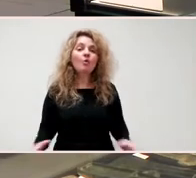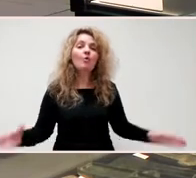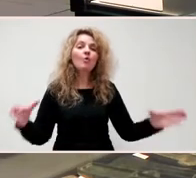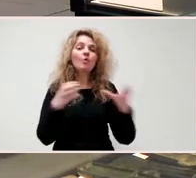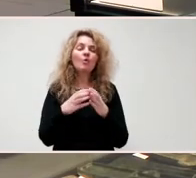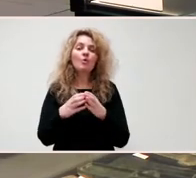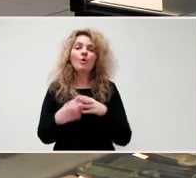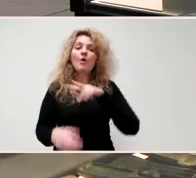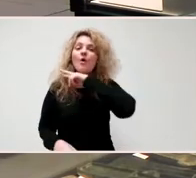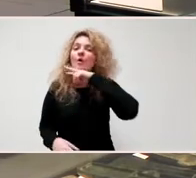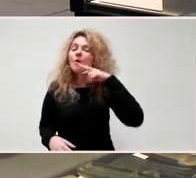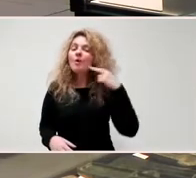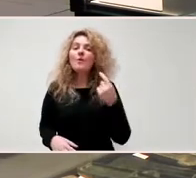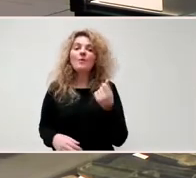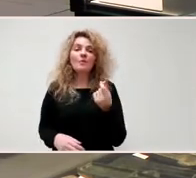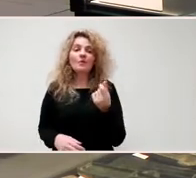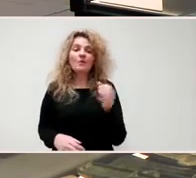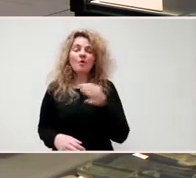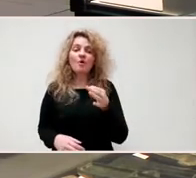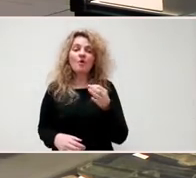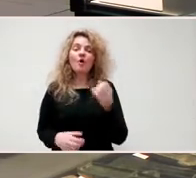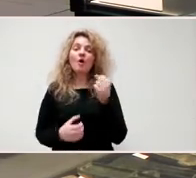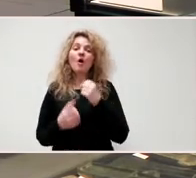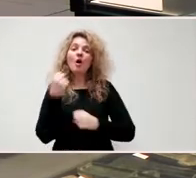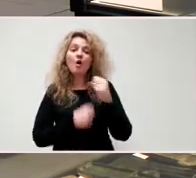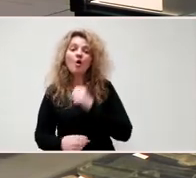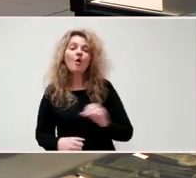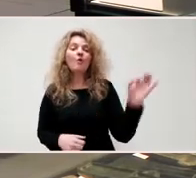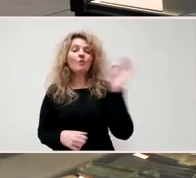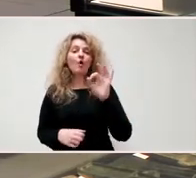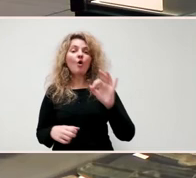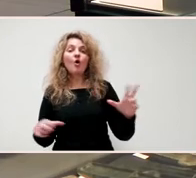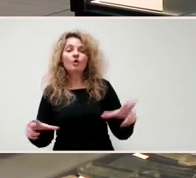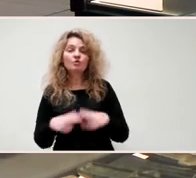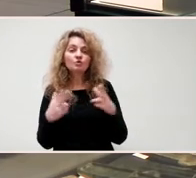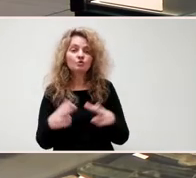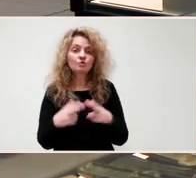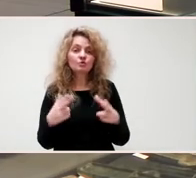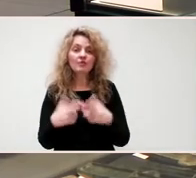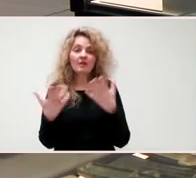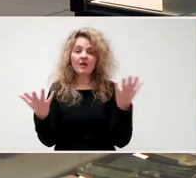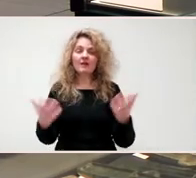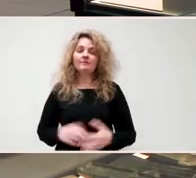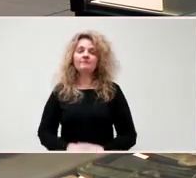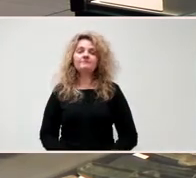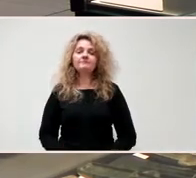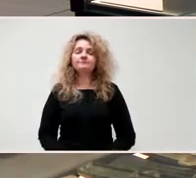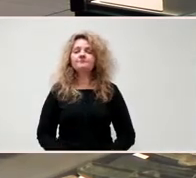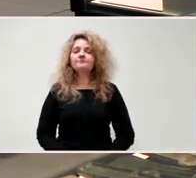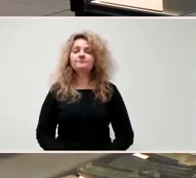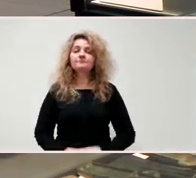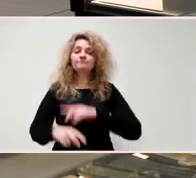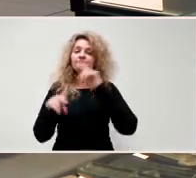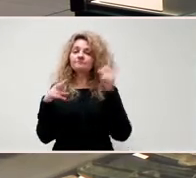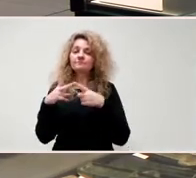ou ensobal grupal con valor premonital, adquirido, bensexa económico ou